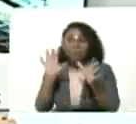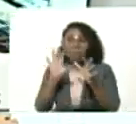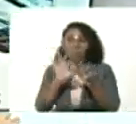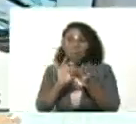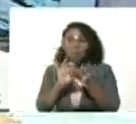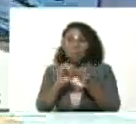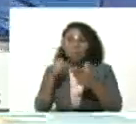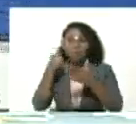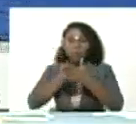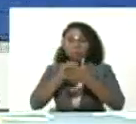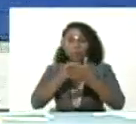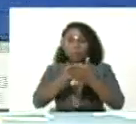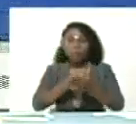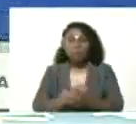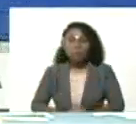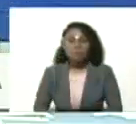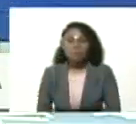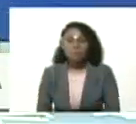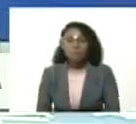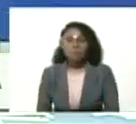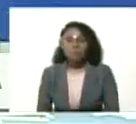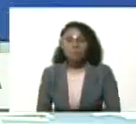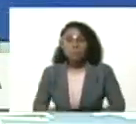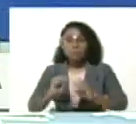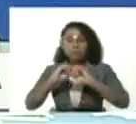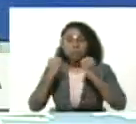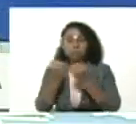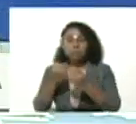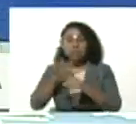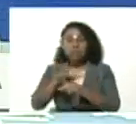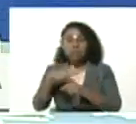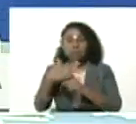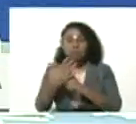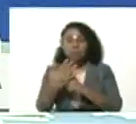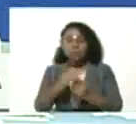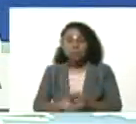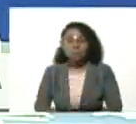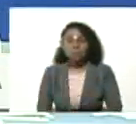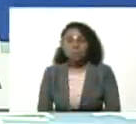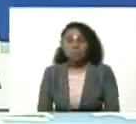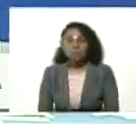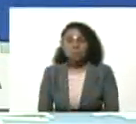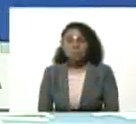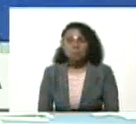combate, la sala situacional.